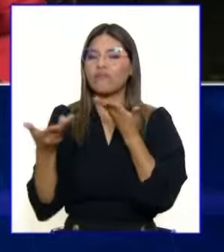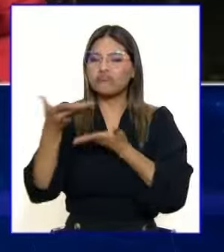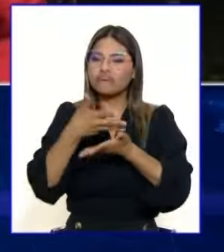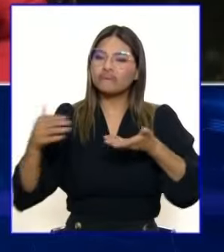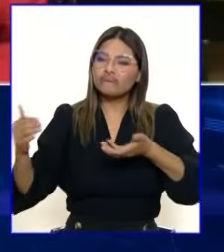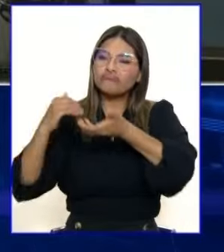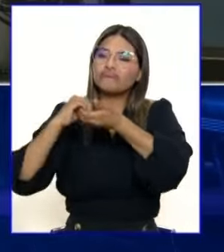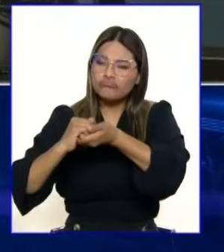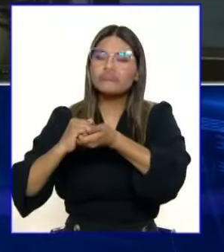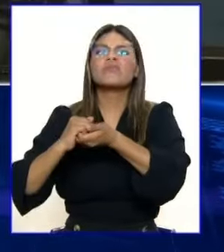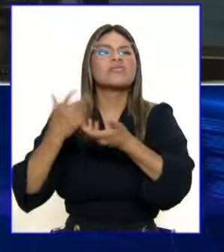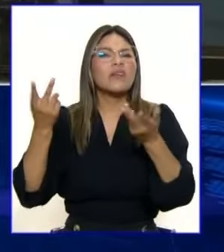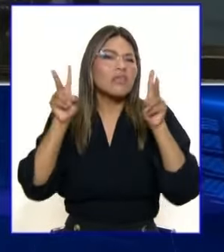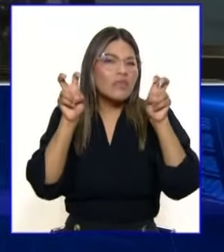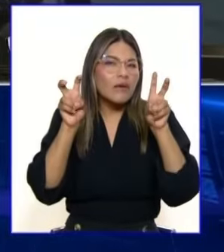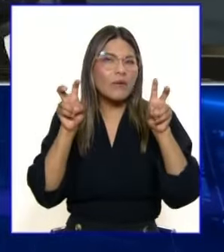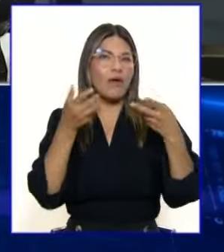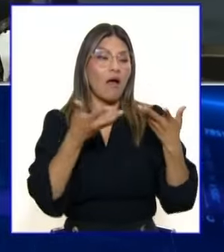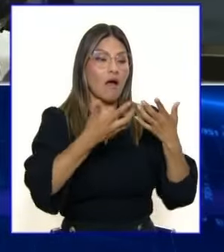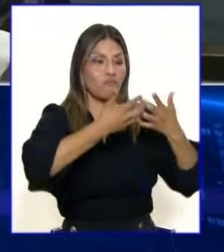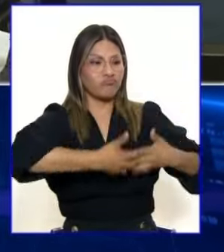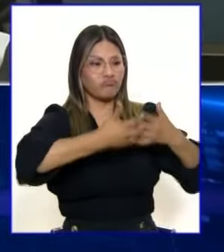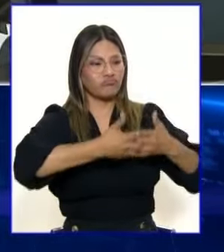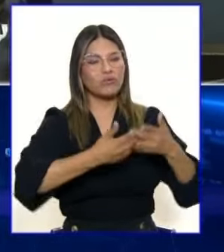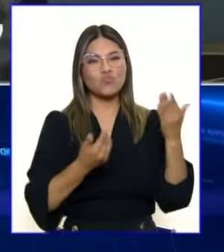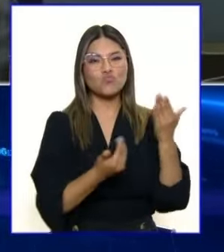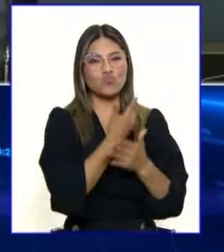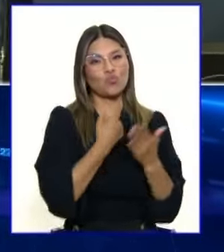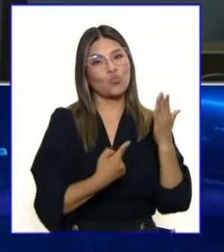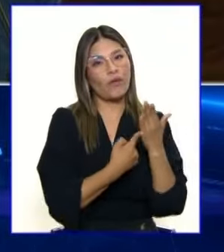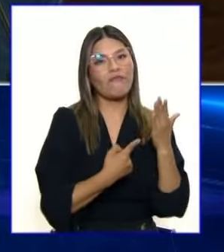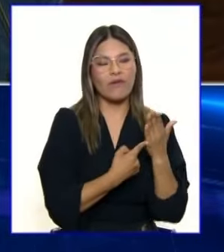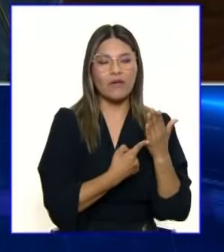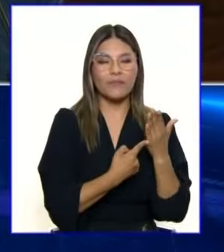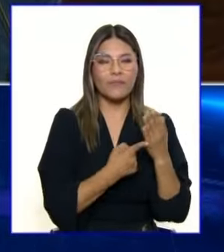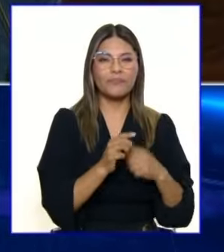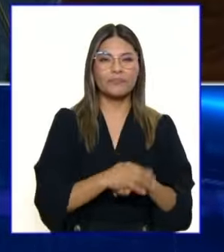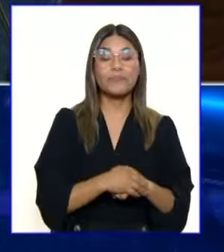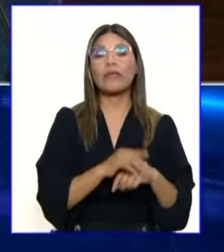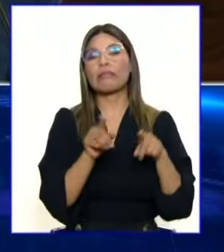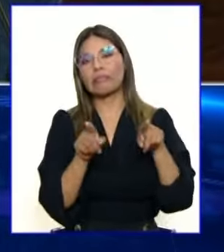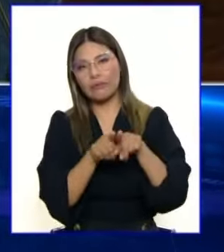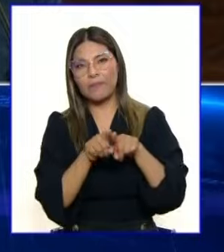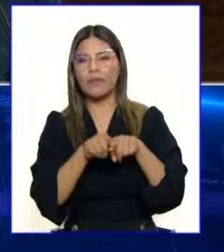el sector agroindustrial, en el sector de la innovación tecnológica, también para